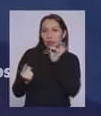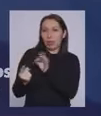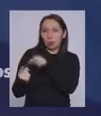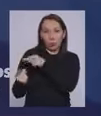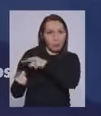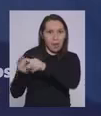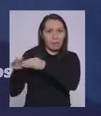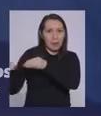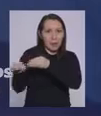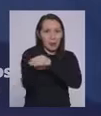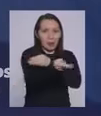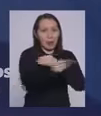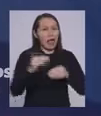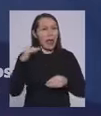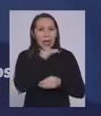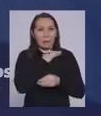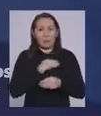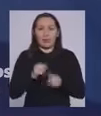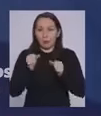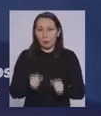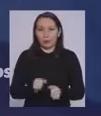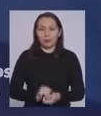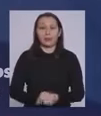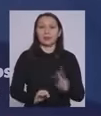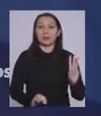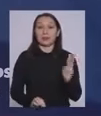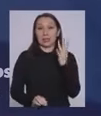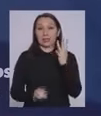gremios a la brevedad posible. Tercero,